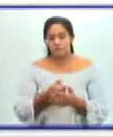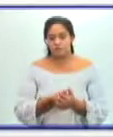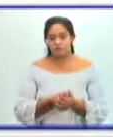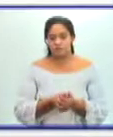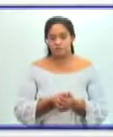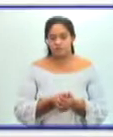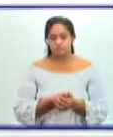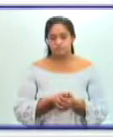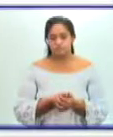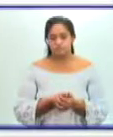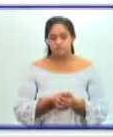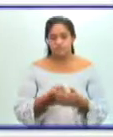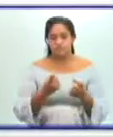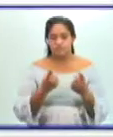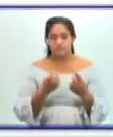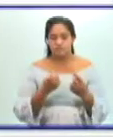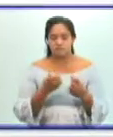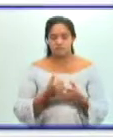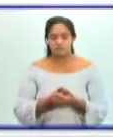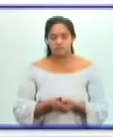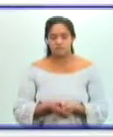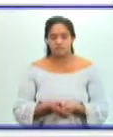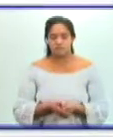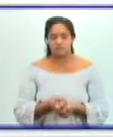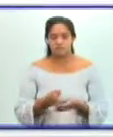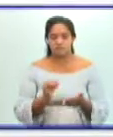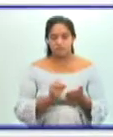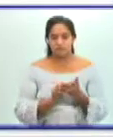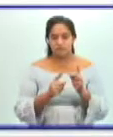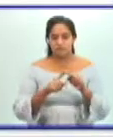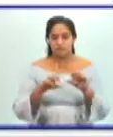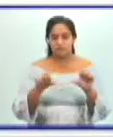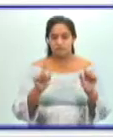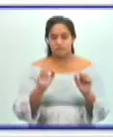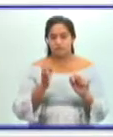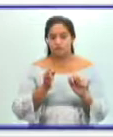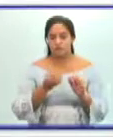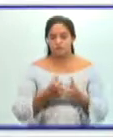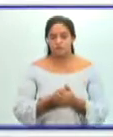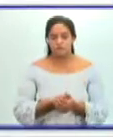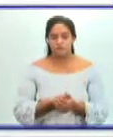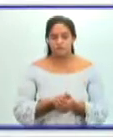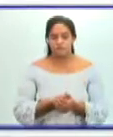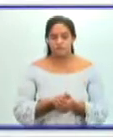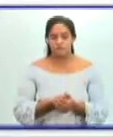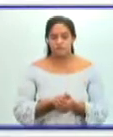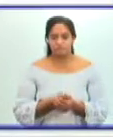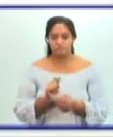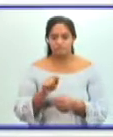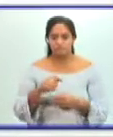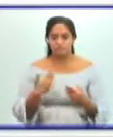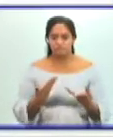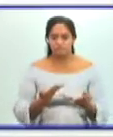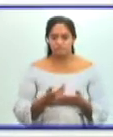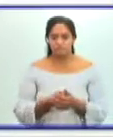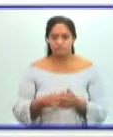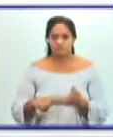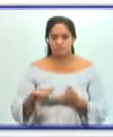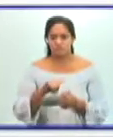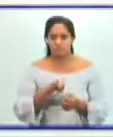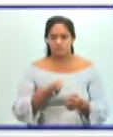condiciones suficientes y necesarias para aplicar el teorema de las transversales, y en este caso también vas a